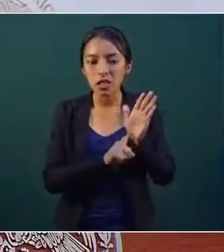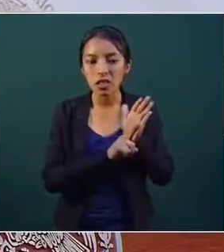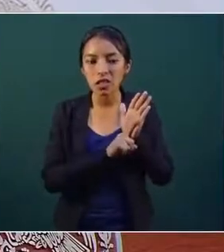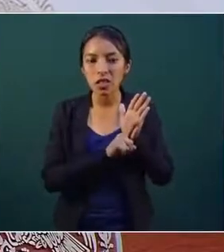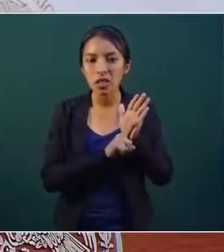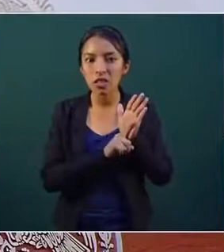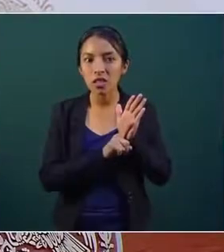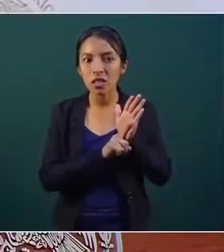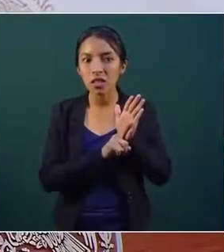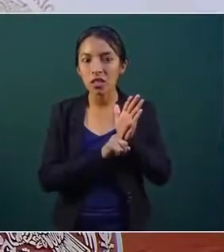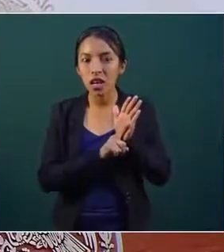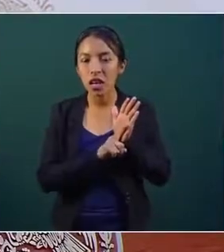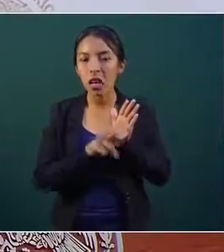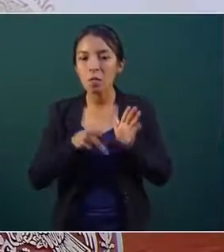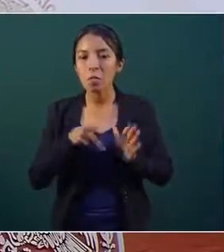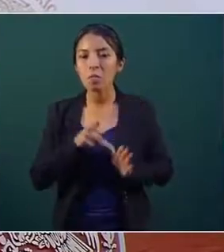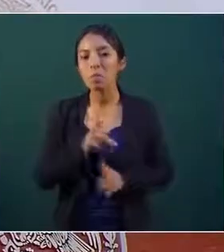ducto